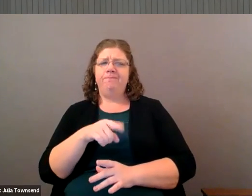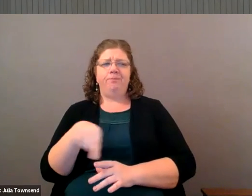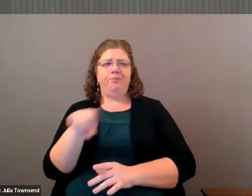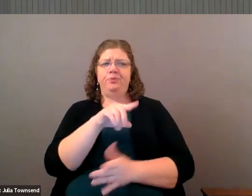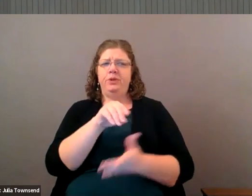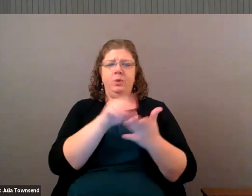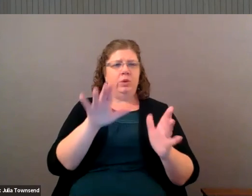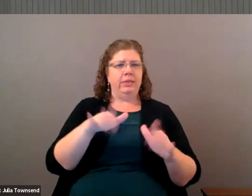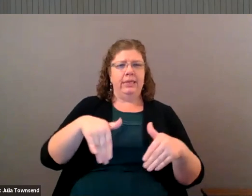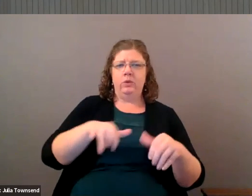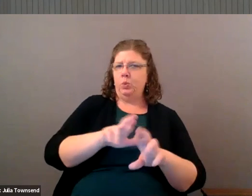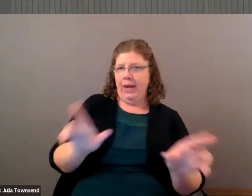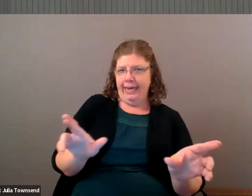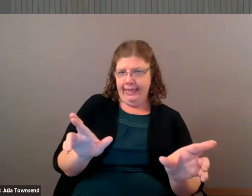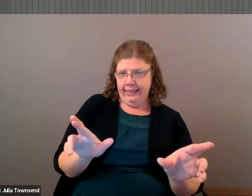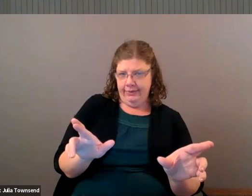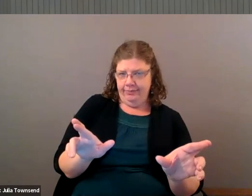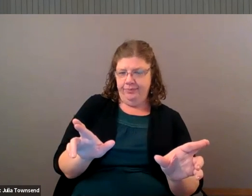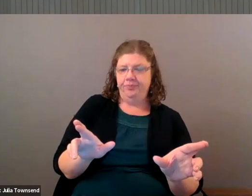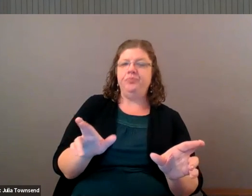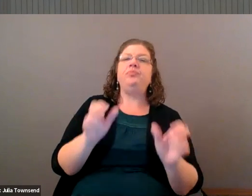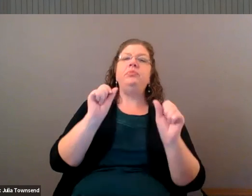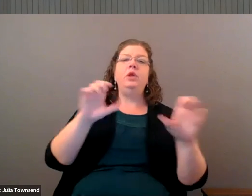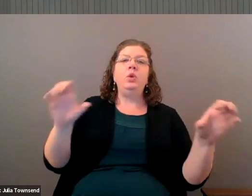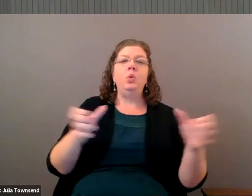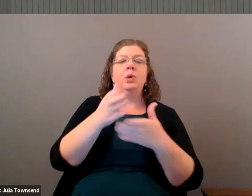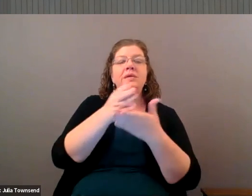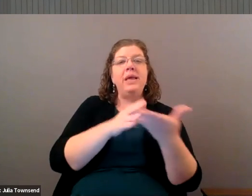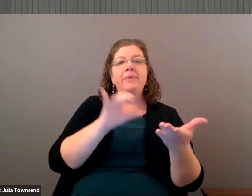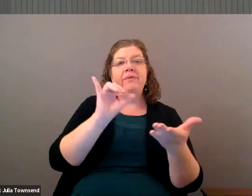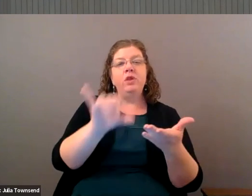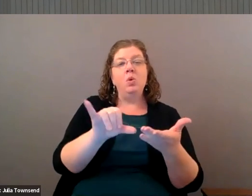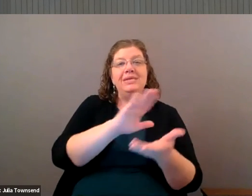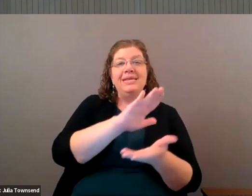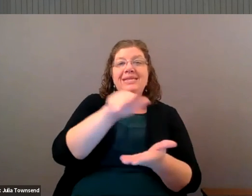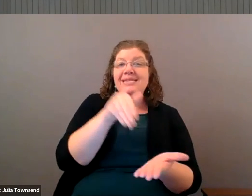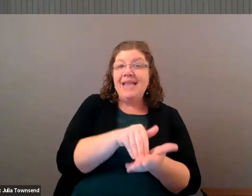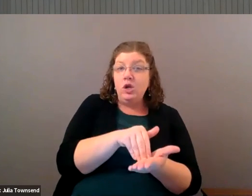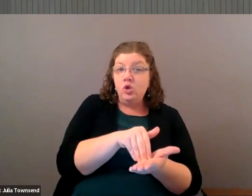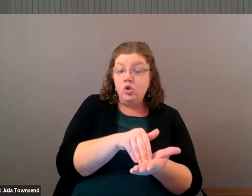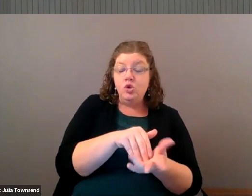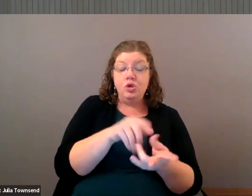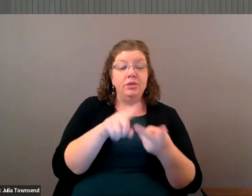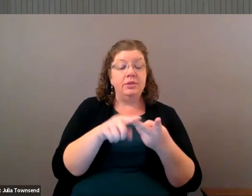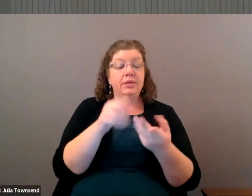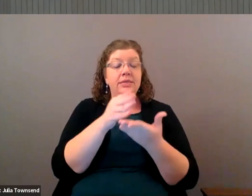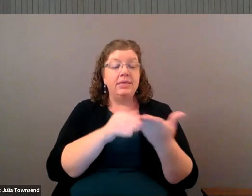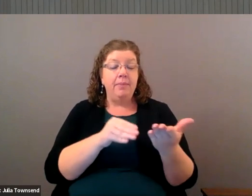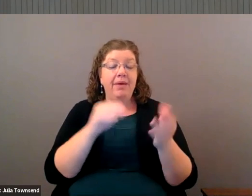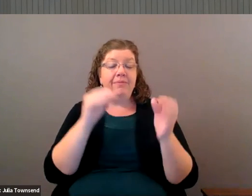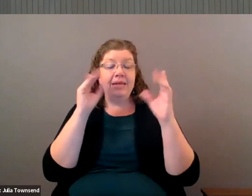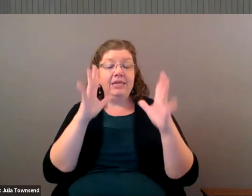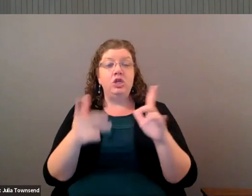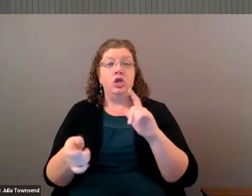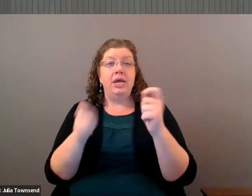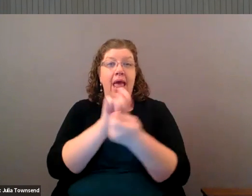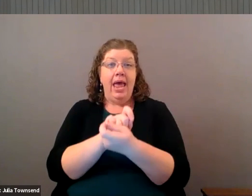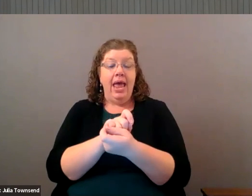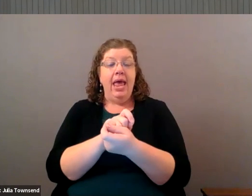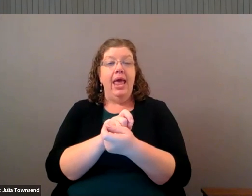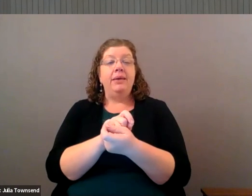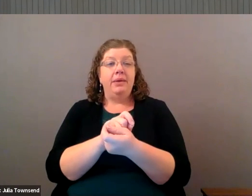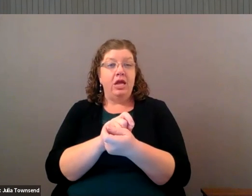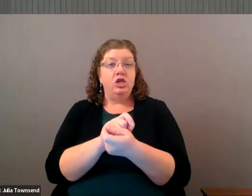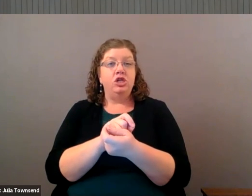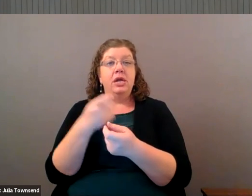listos, aquí es donde se pueden hacer algo de estos centros, algunos de los paquetes de adaptación para estudiantes